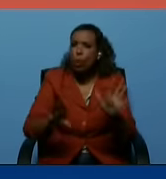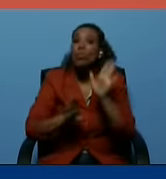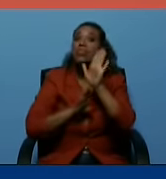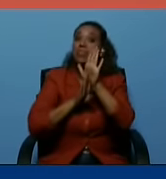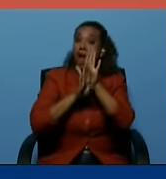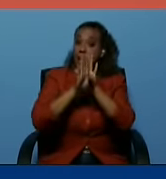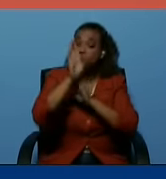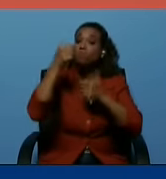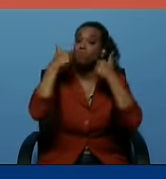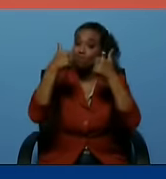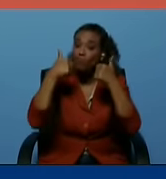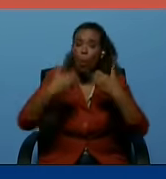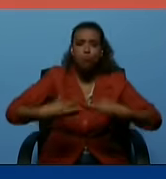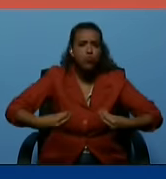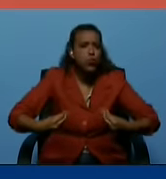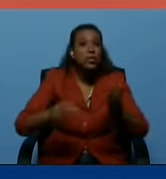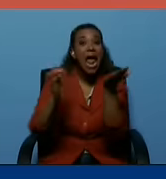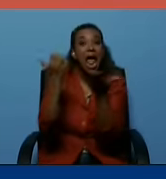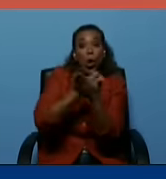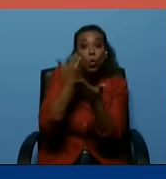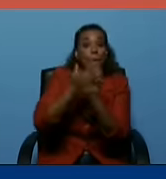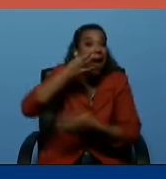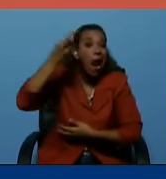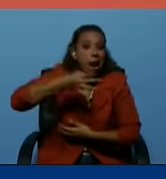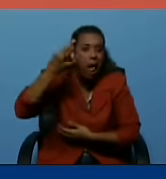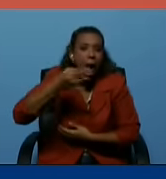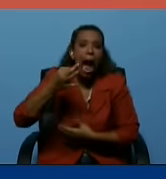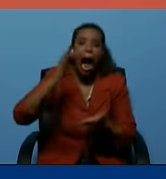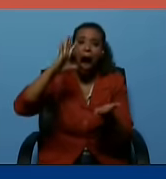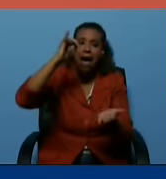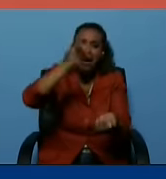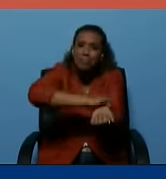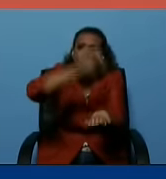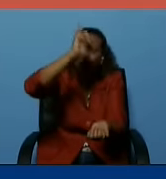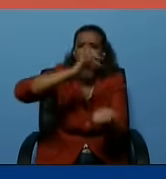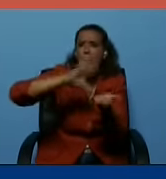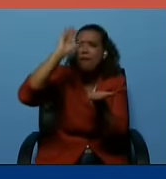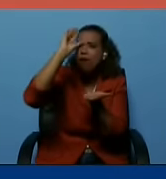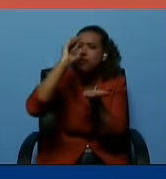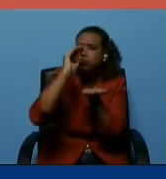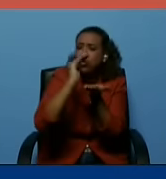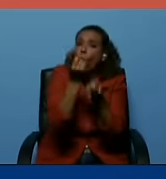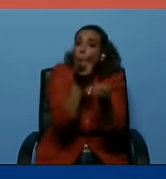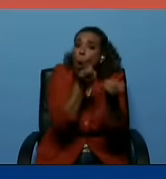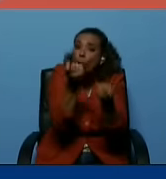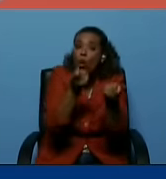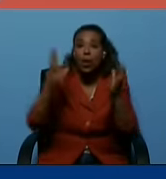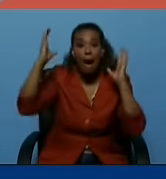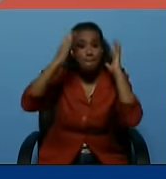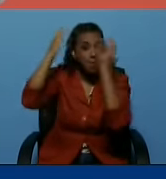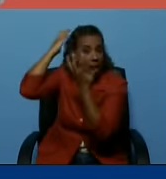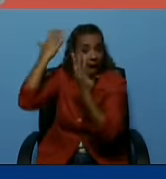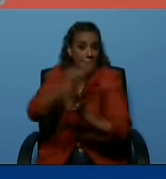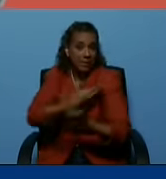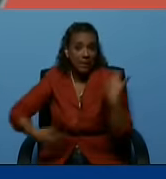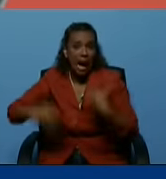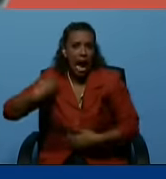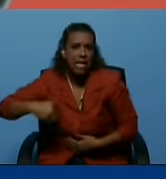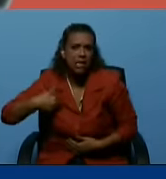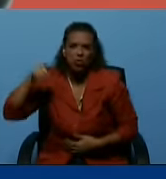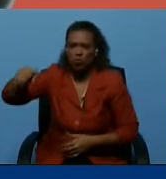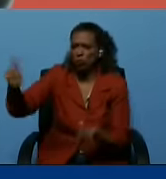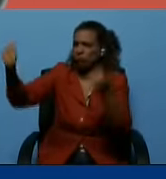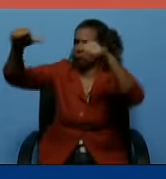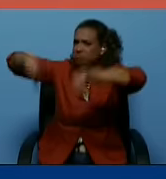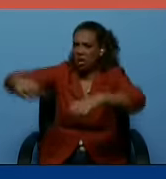crecer bastante la economía real con baja inflación, demostrando a Milei que es un fracaso